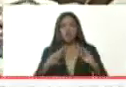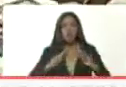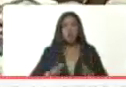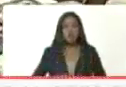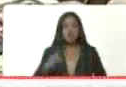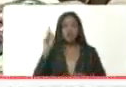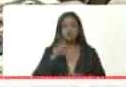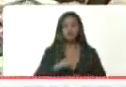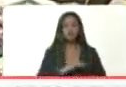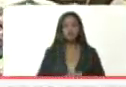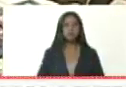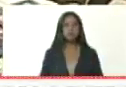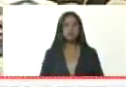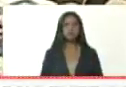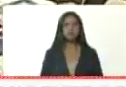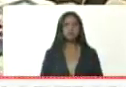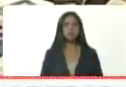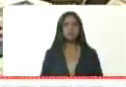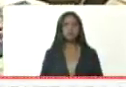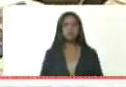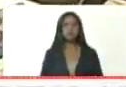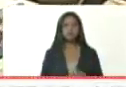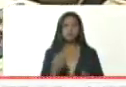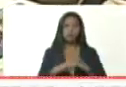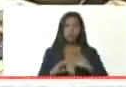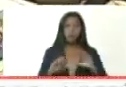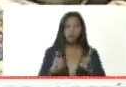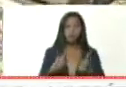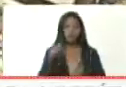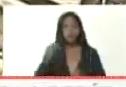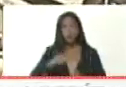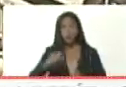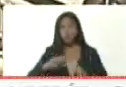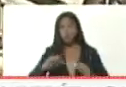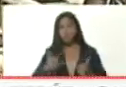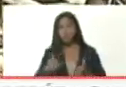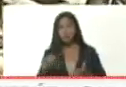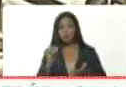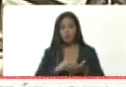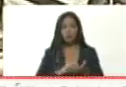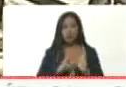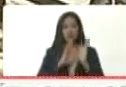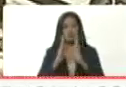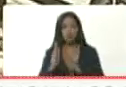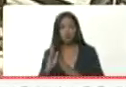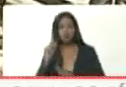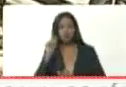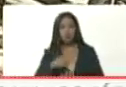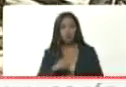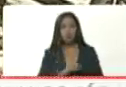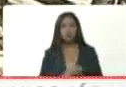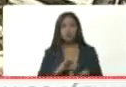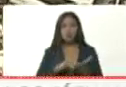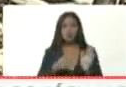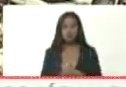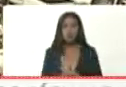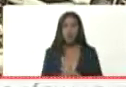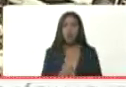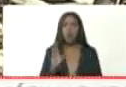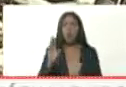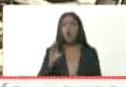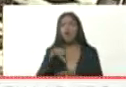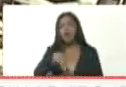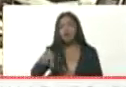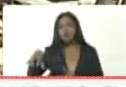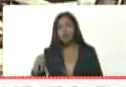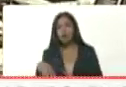cinco millones de uniformes vamos comenzando hoy hoy hoy estamos anunciando la distribución para los estados centrales los